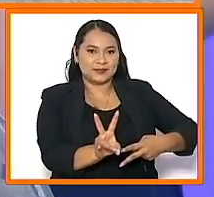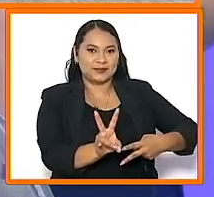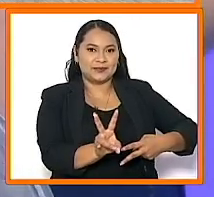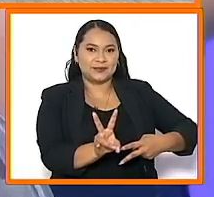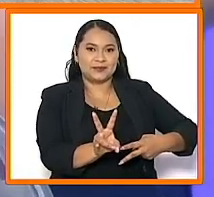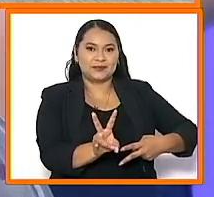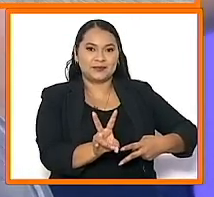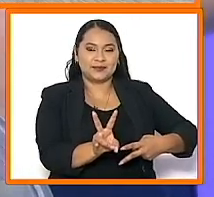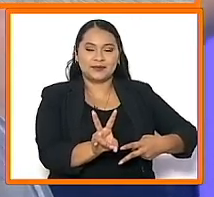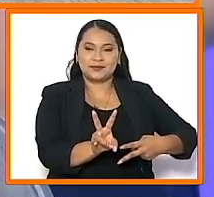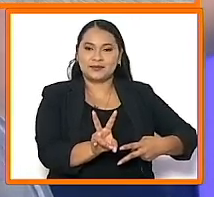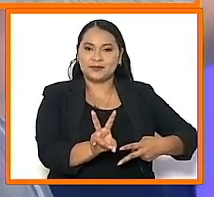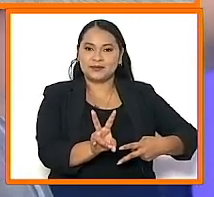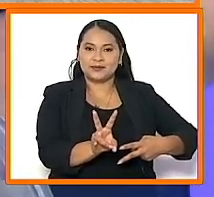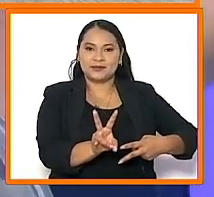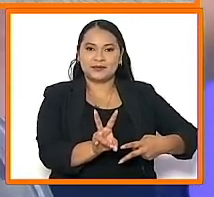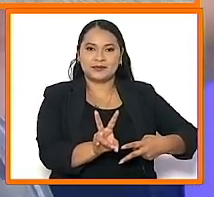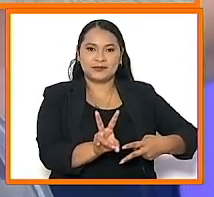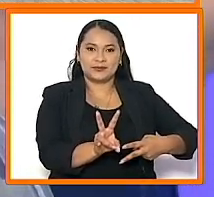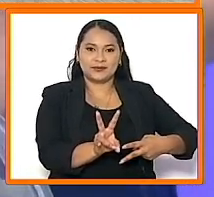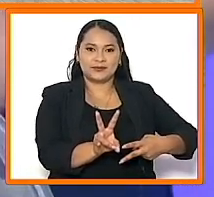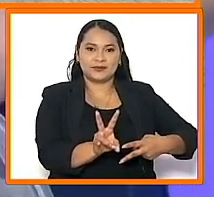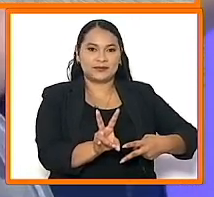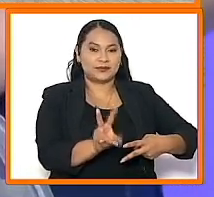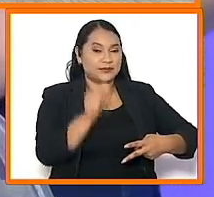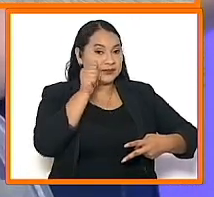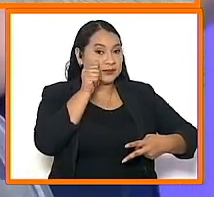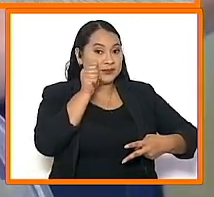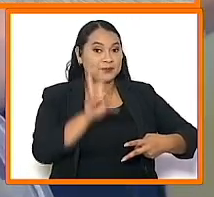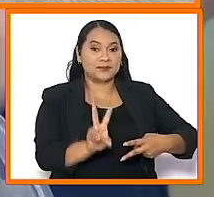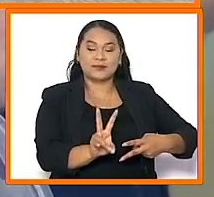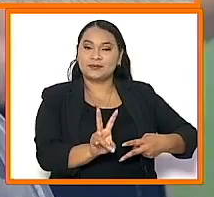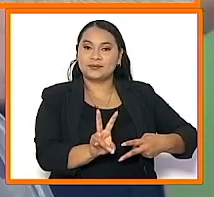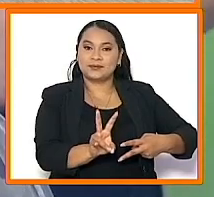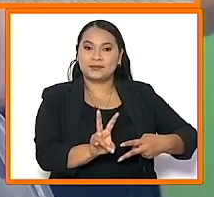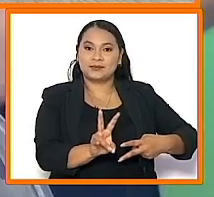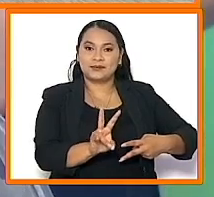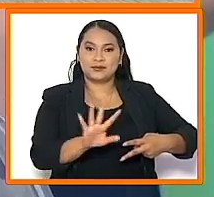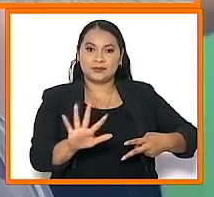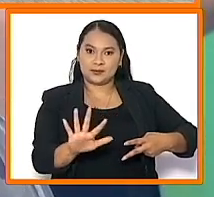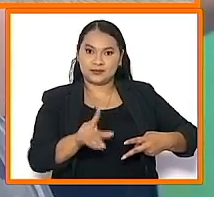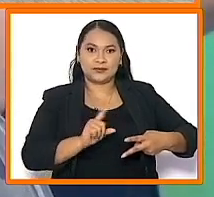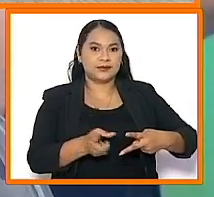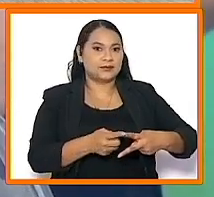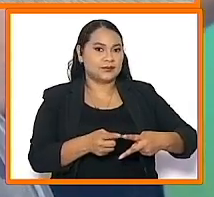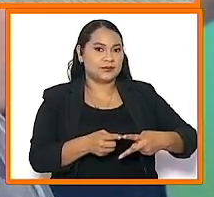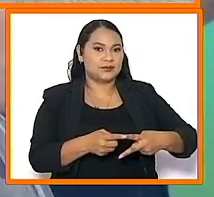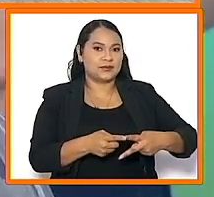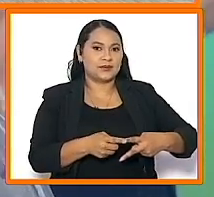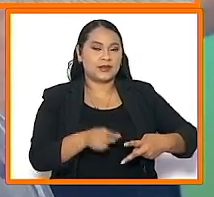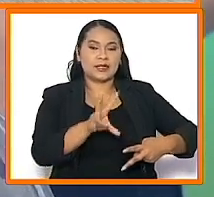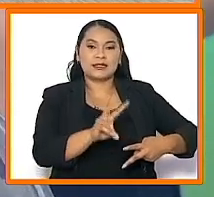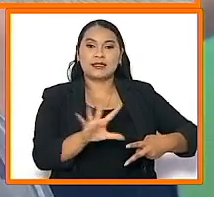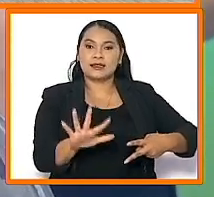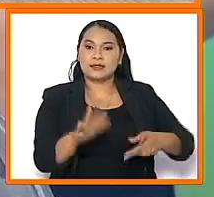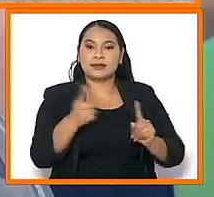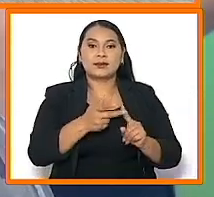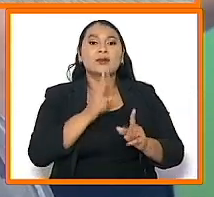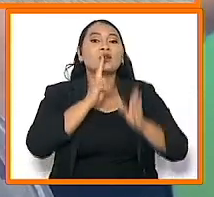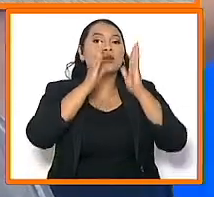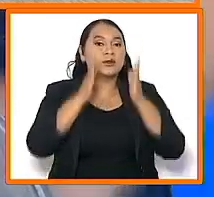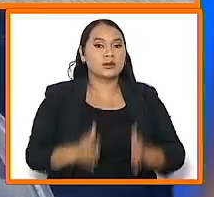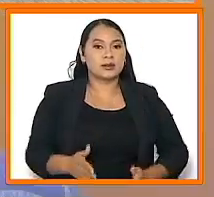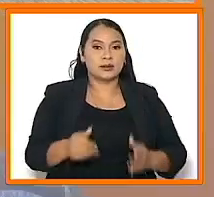segundo dígito. Y este es, atentos, porque este es el 5, número favorecido 75, con su